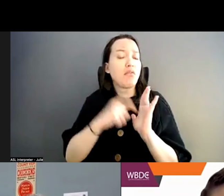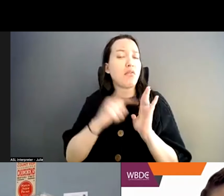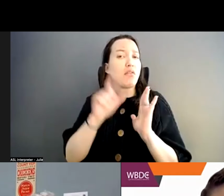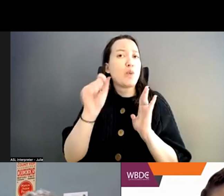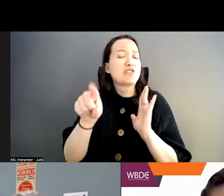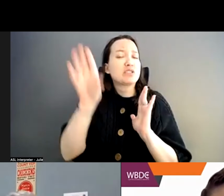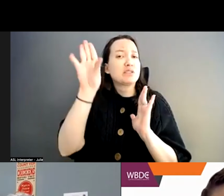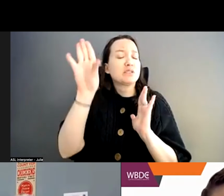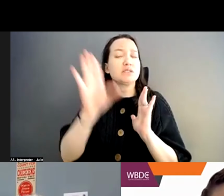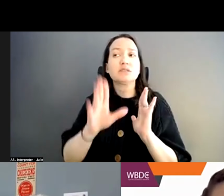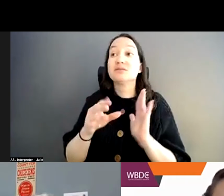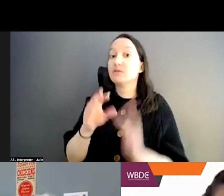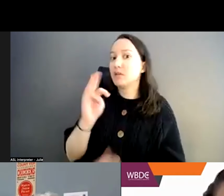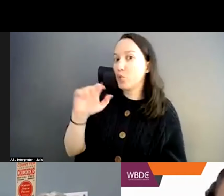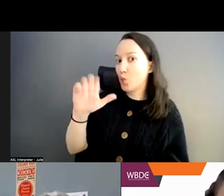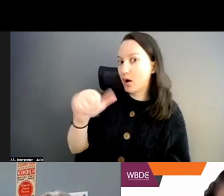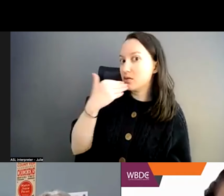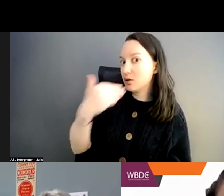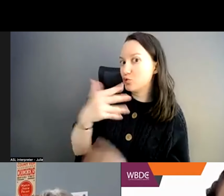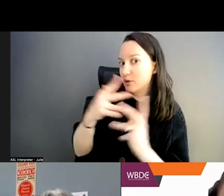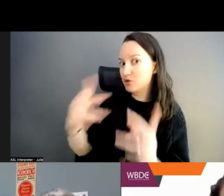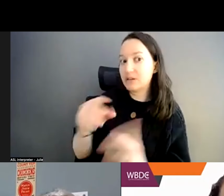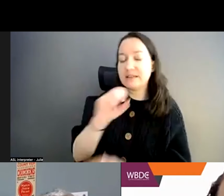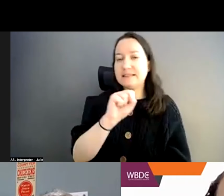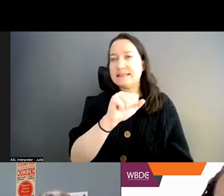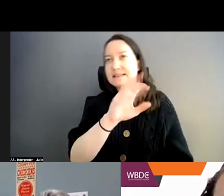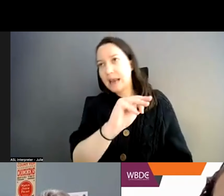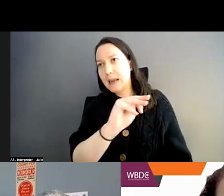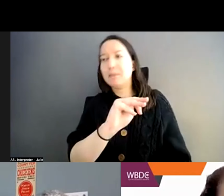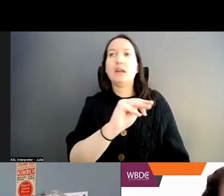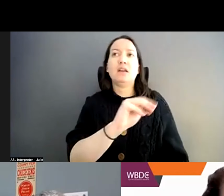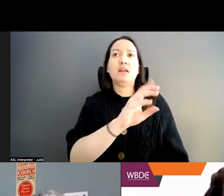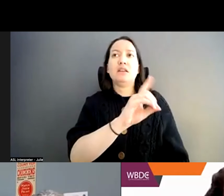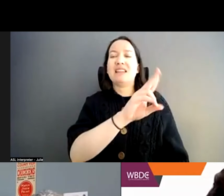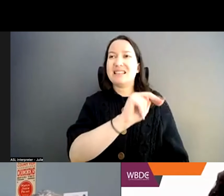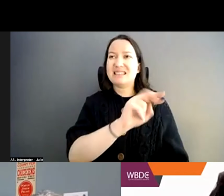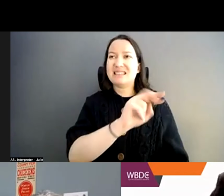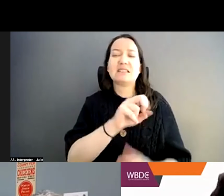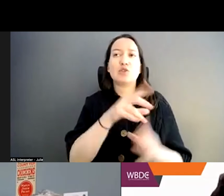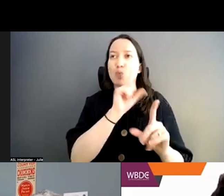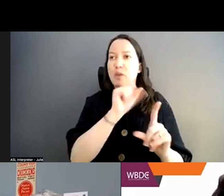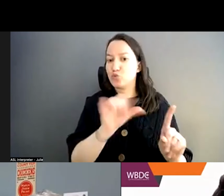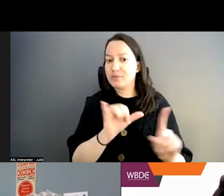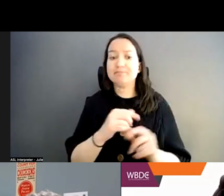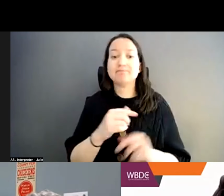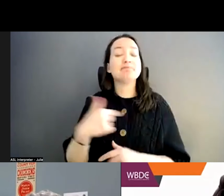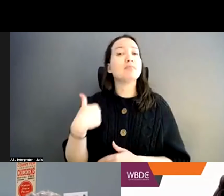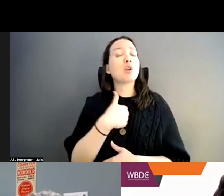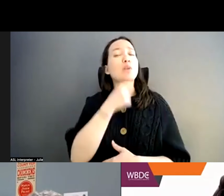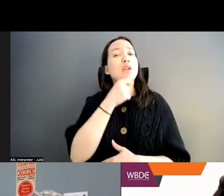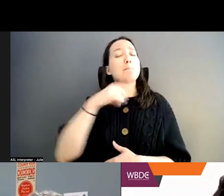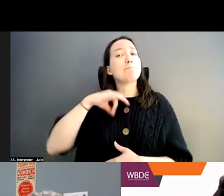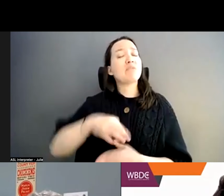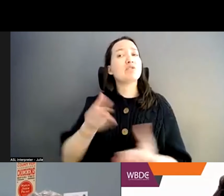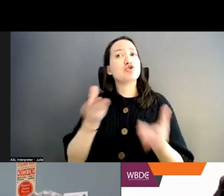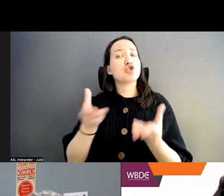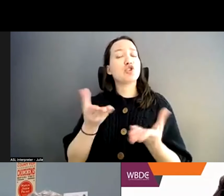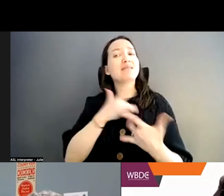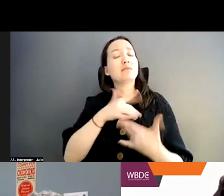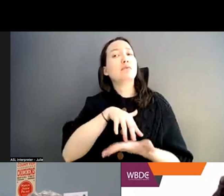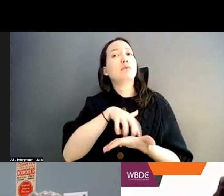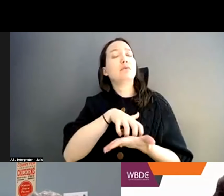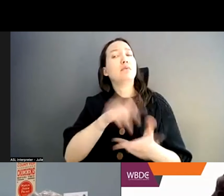porque yo también tengo una pregunta sobre ella. Y Mor, muchas gracias por hablar de Sam y la pregunta que teníamos también. Así que no estoy